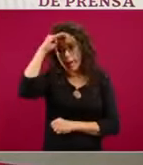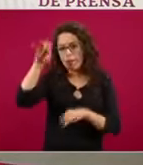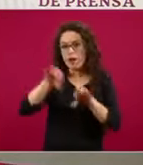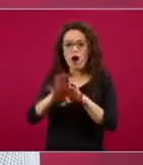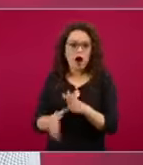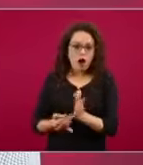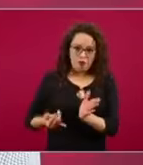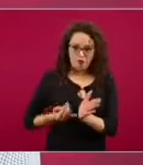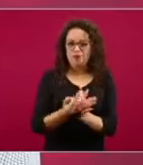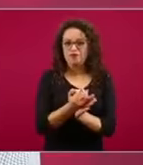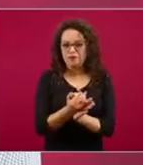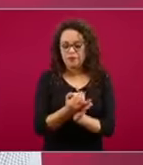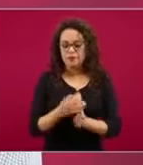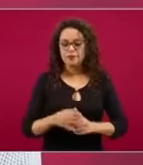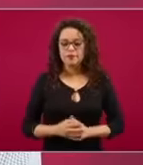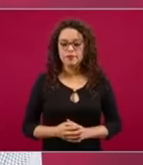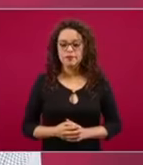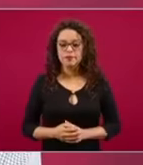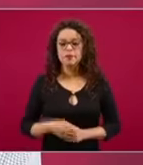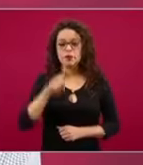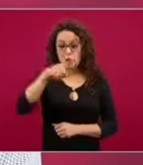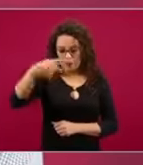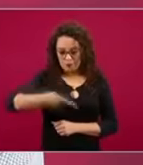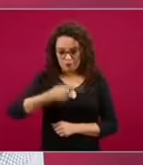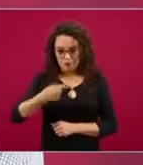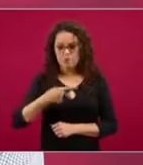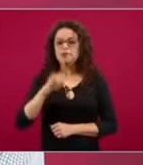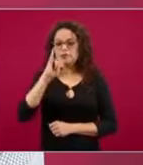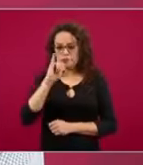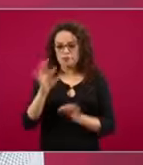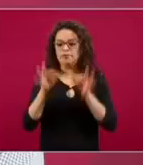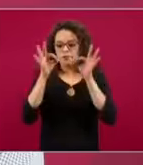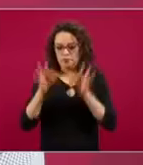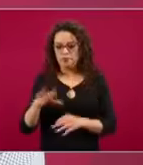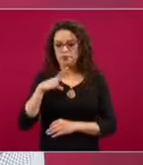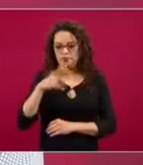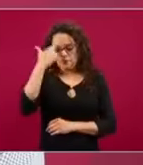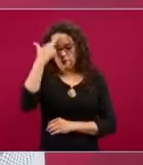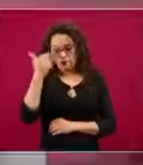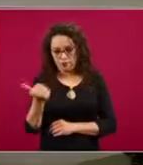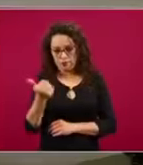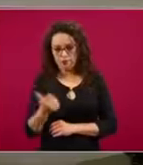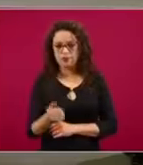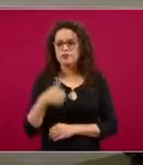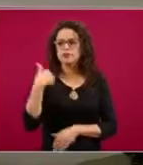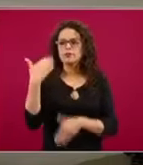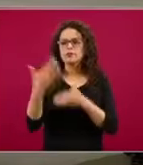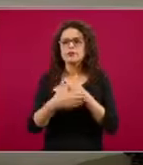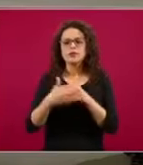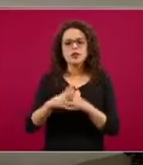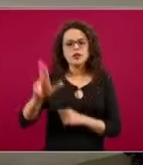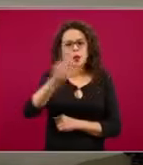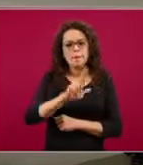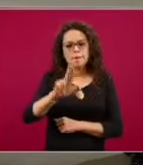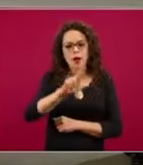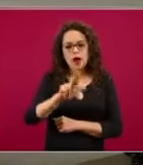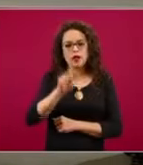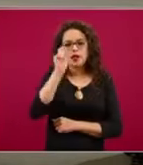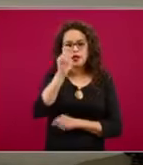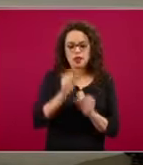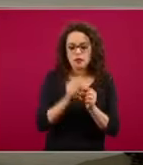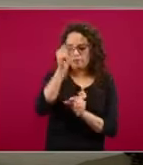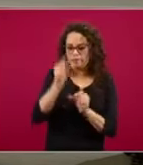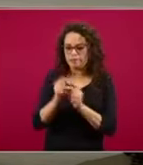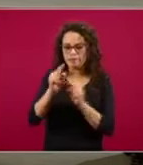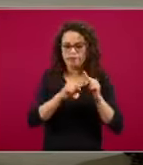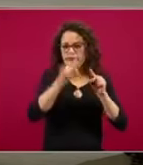bien lo comentabas en la pregunta, en la semana, y de hecho vamos a actualizar este gráfico muy probablemente para el día martes, a lo mejor lo vamos a establecer en un día